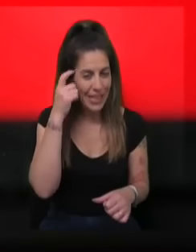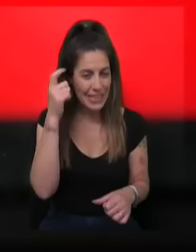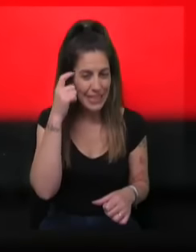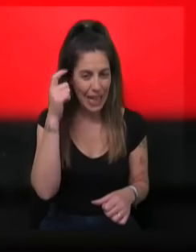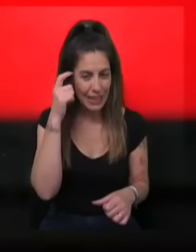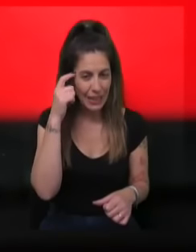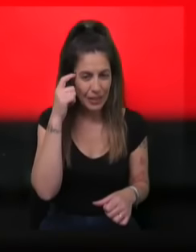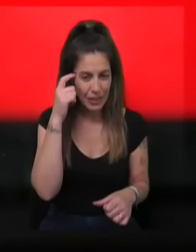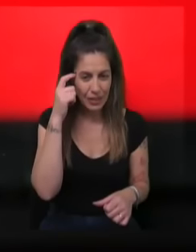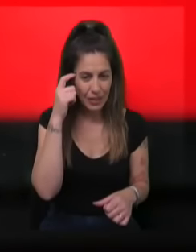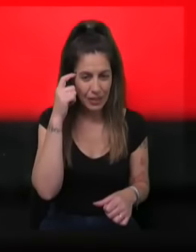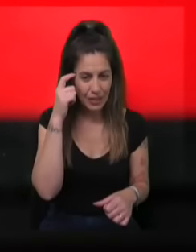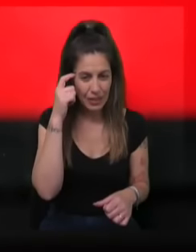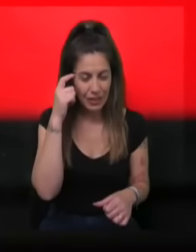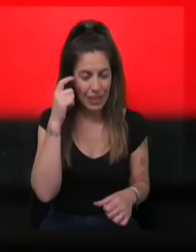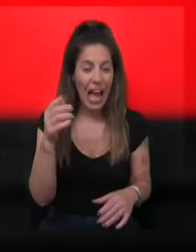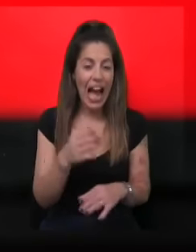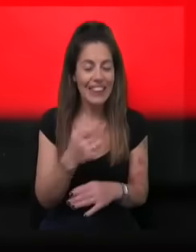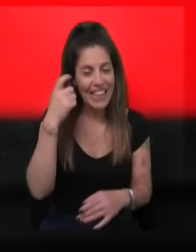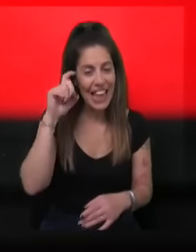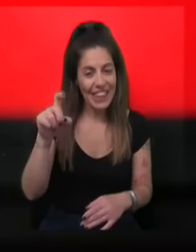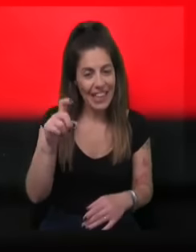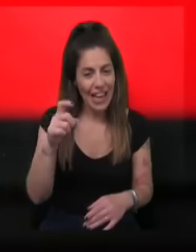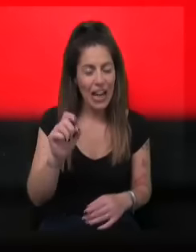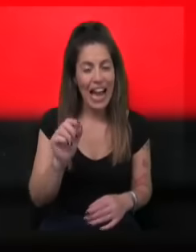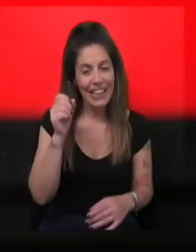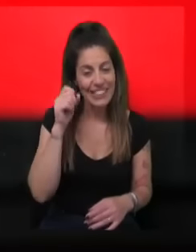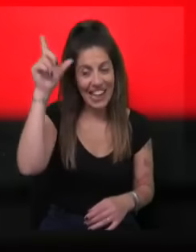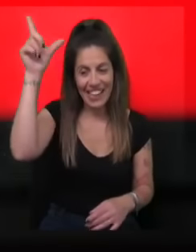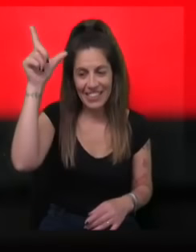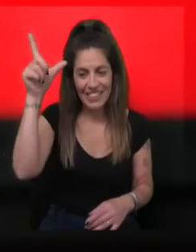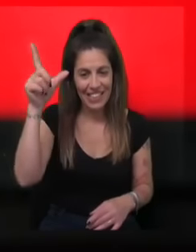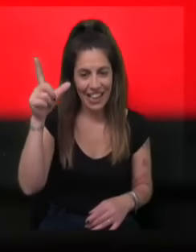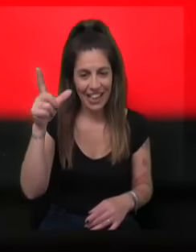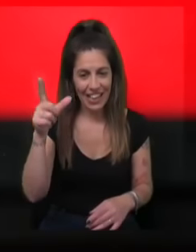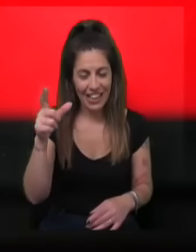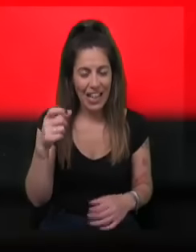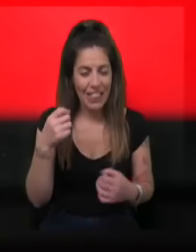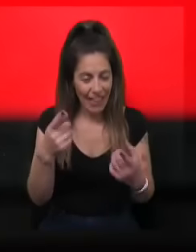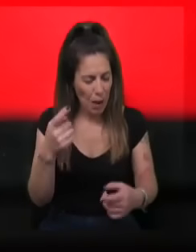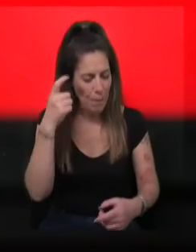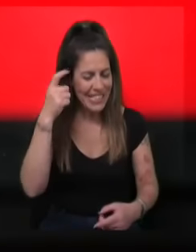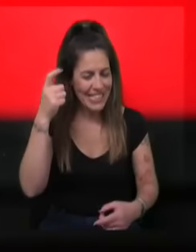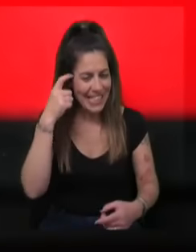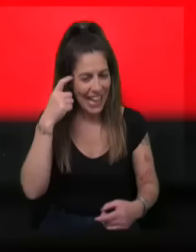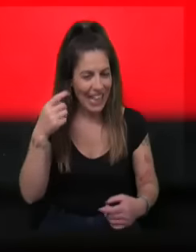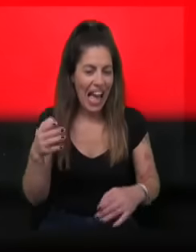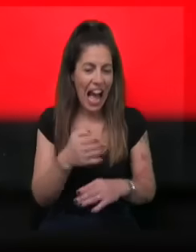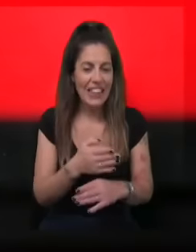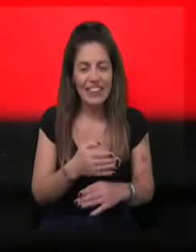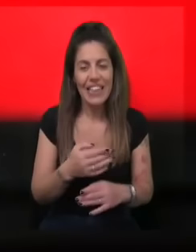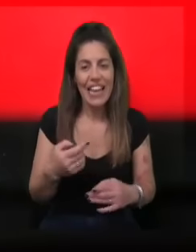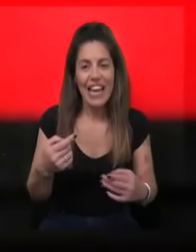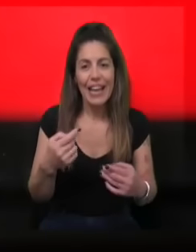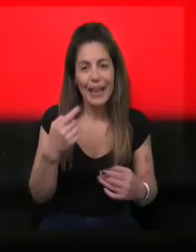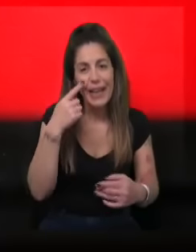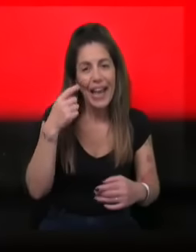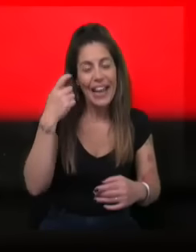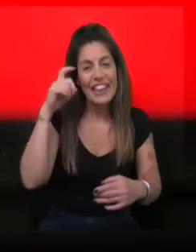pensar ante el prejuicio inteligencia digamos no pensar poner racionalidad ante el prejuicio Me parece que ese Debería